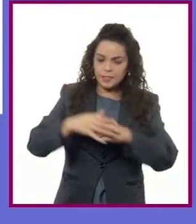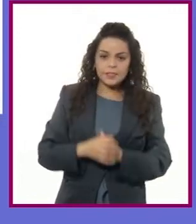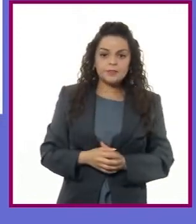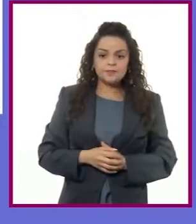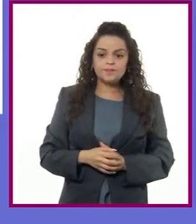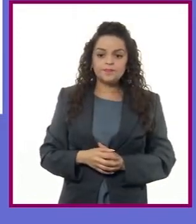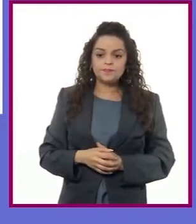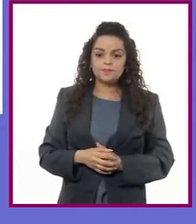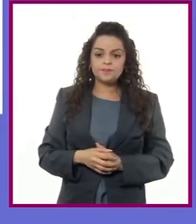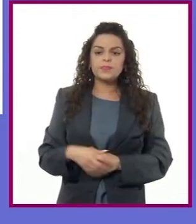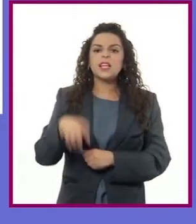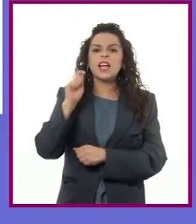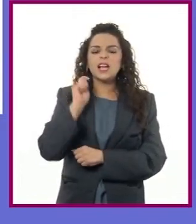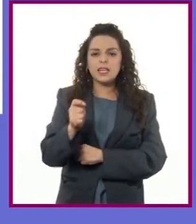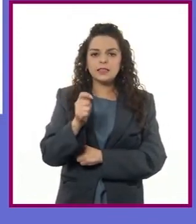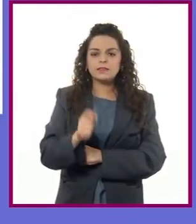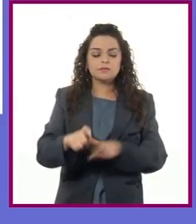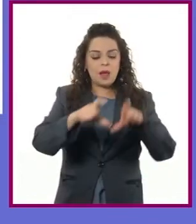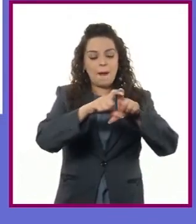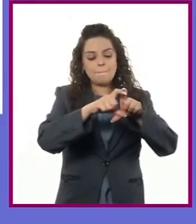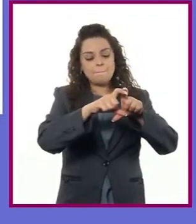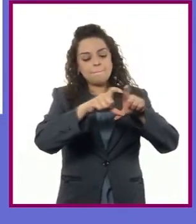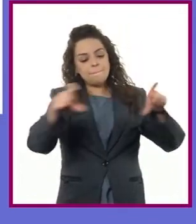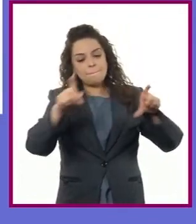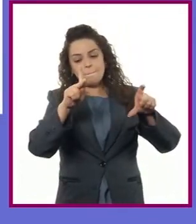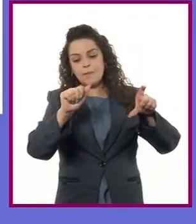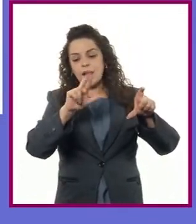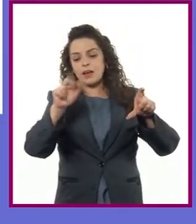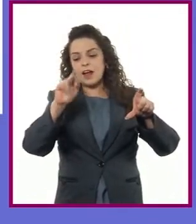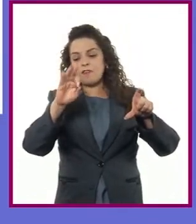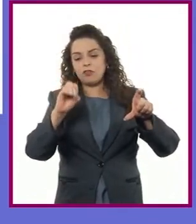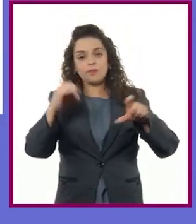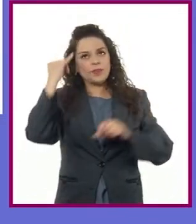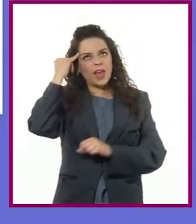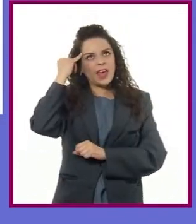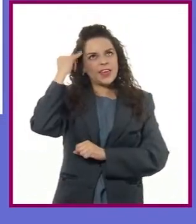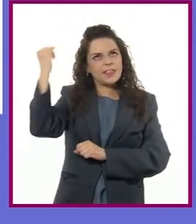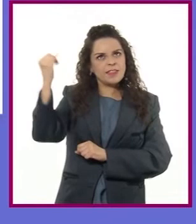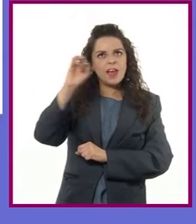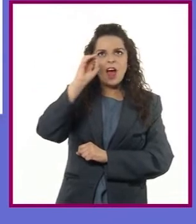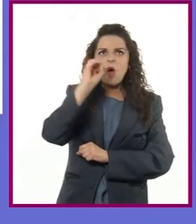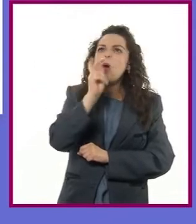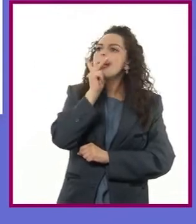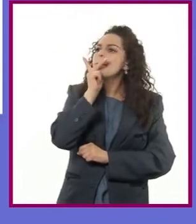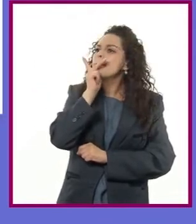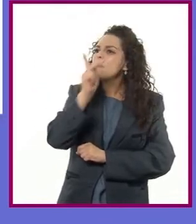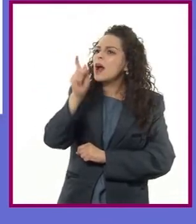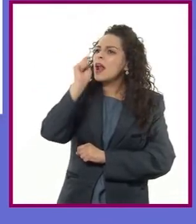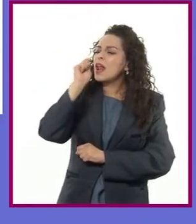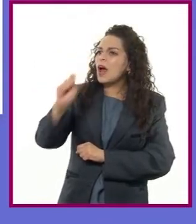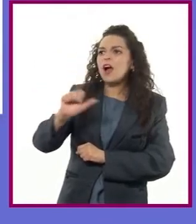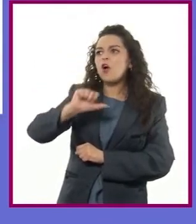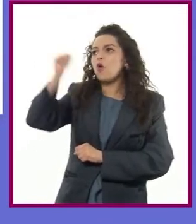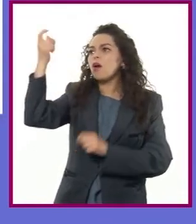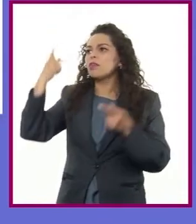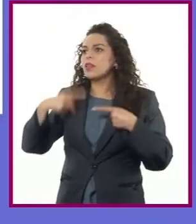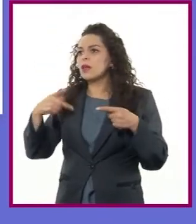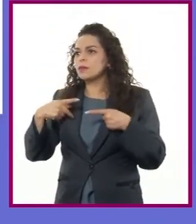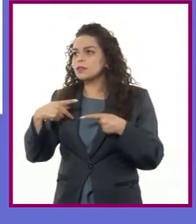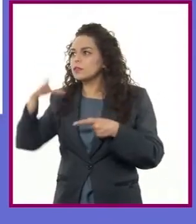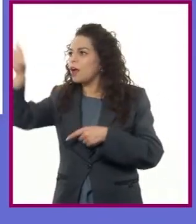textual es la mención de un párrafo, idea o frase de una obra ajena en nuestro